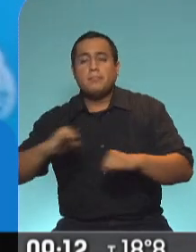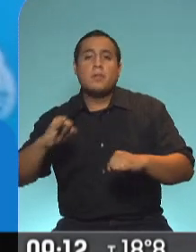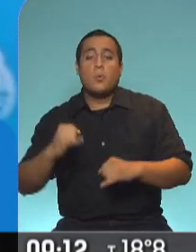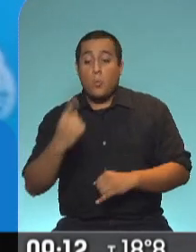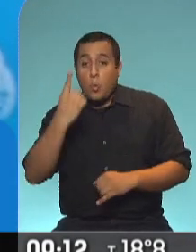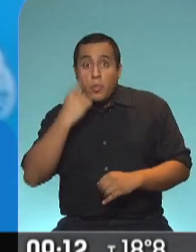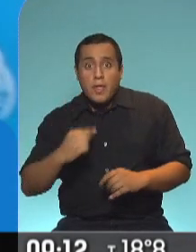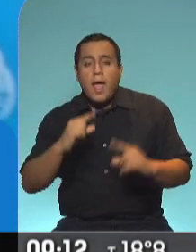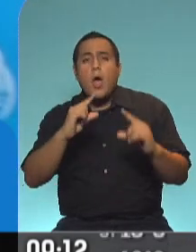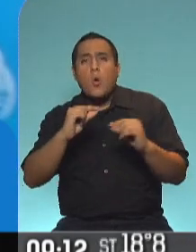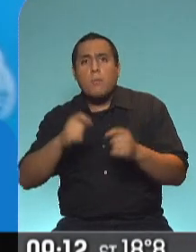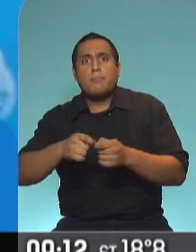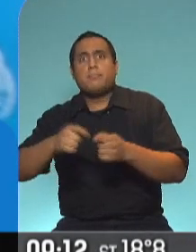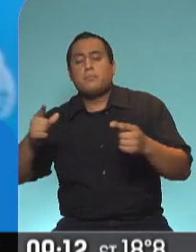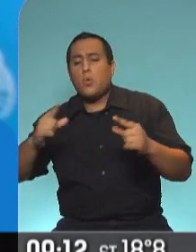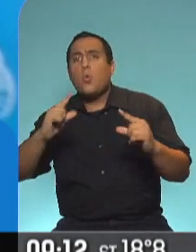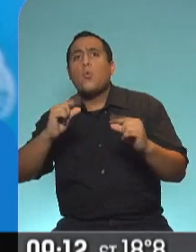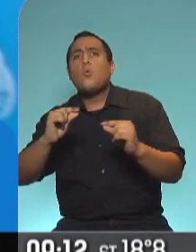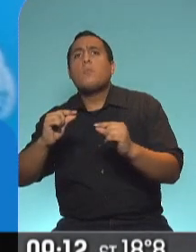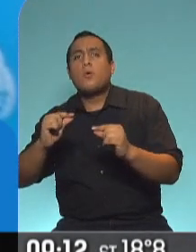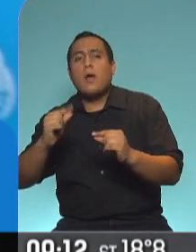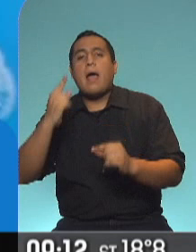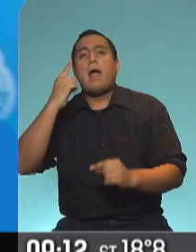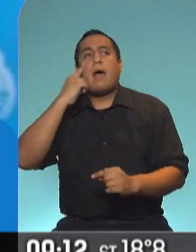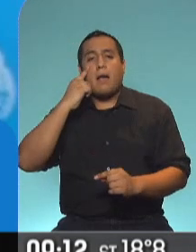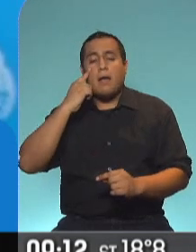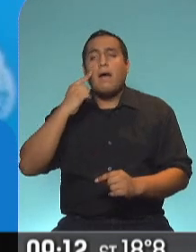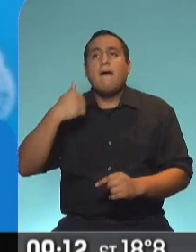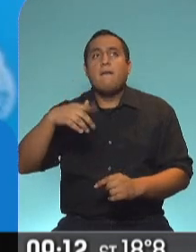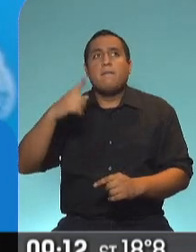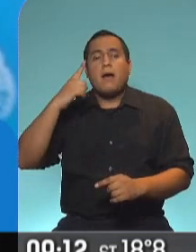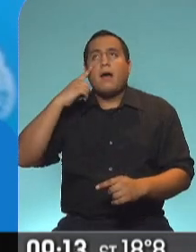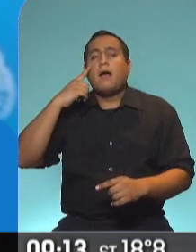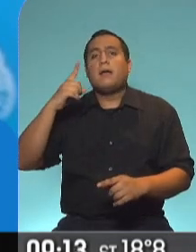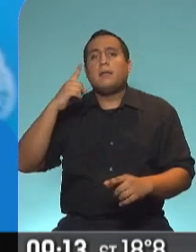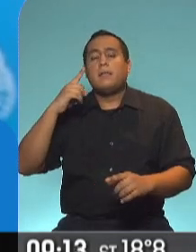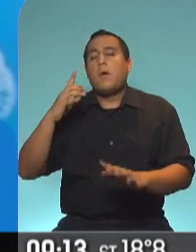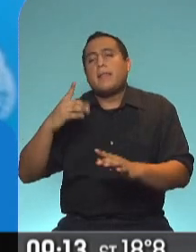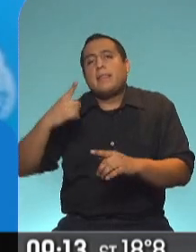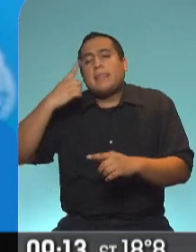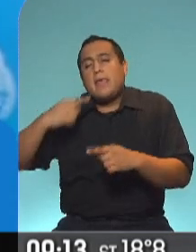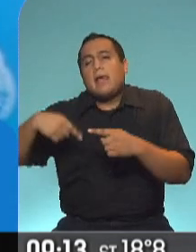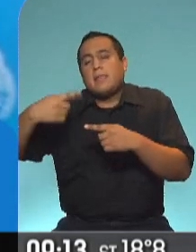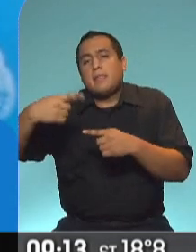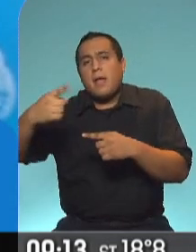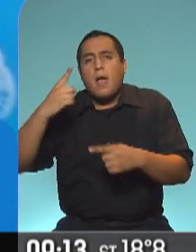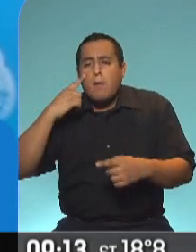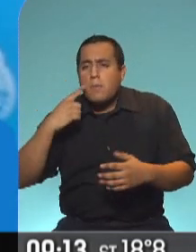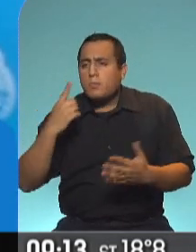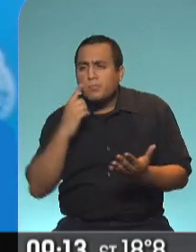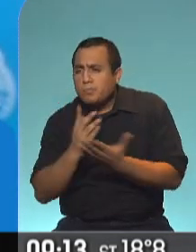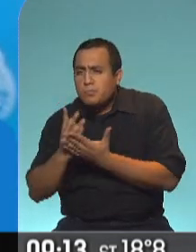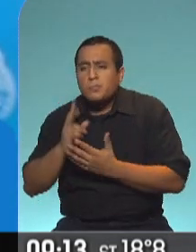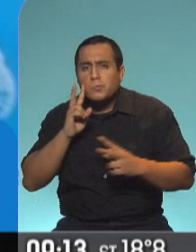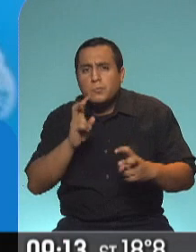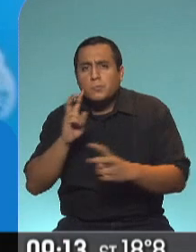no significan una que podamos llegar a alguna conclusión hay que analizar día a día tendencias y hay que analizar